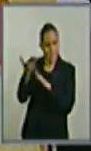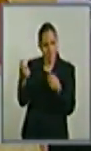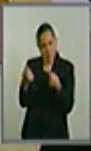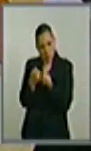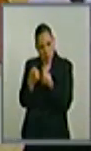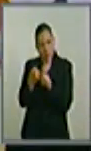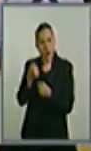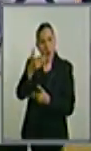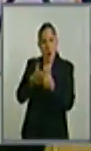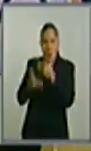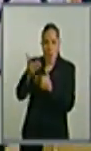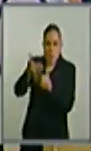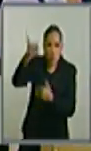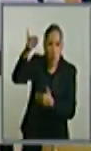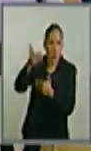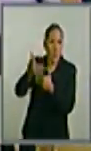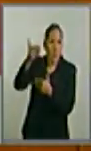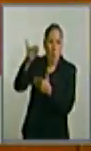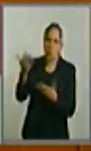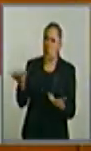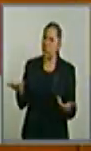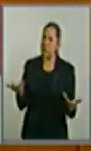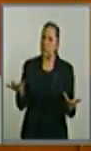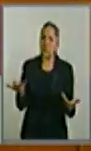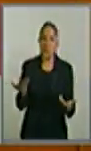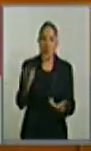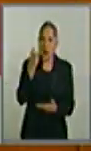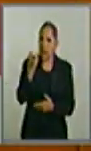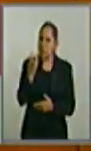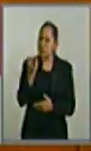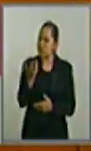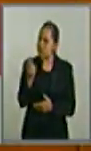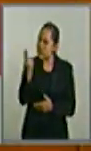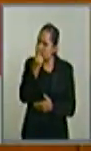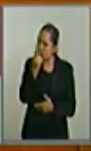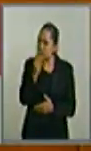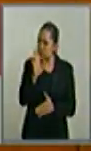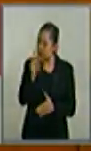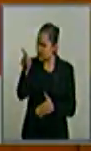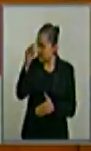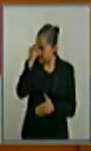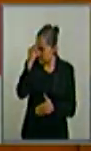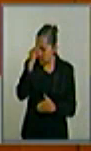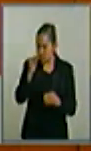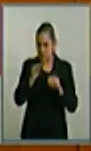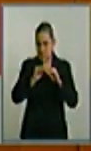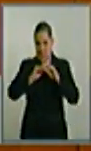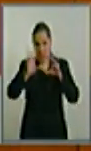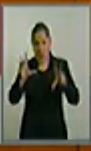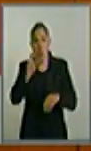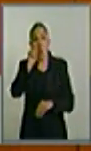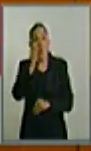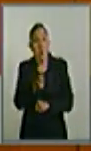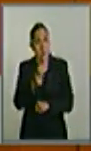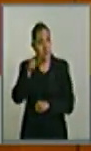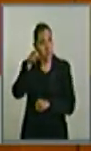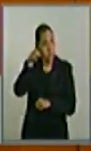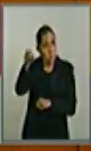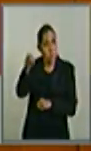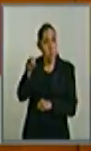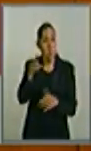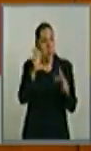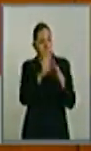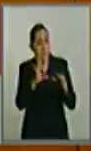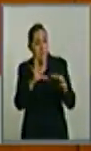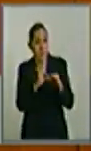hay una responsabilidad muy fuerte, una responsabilidad de estar generando estos enfrentamientos y